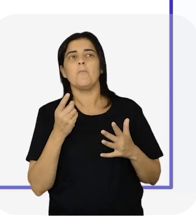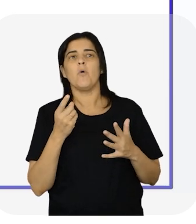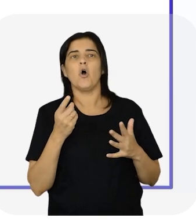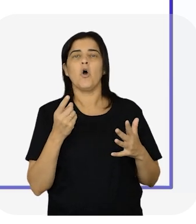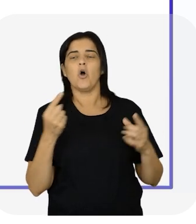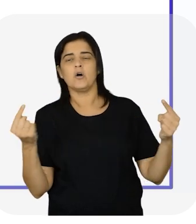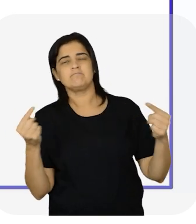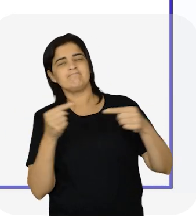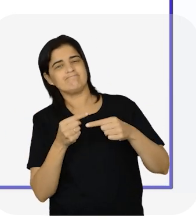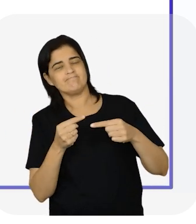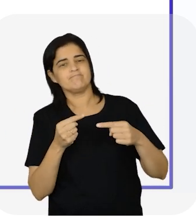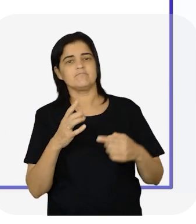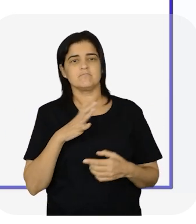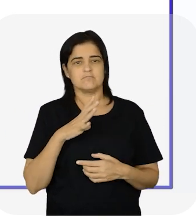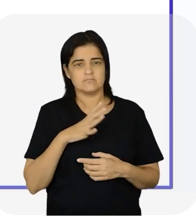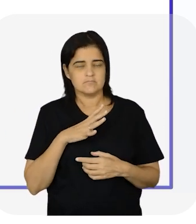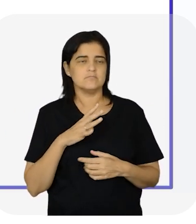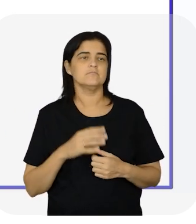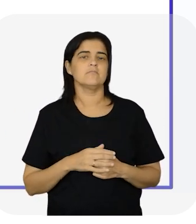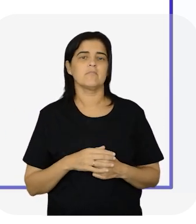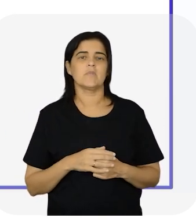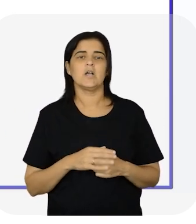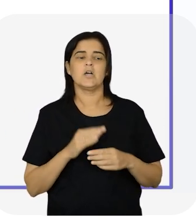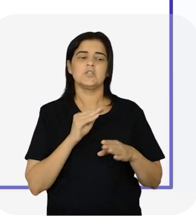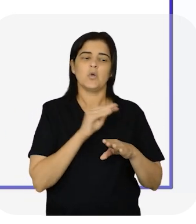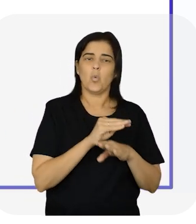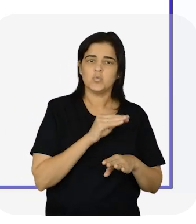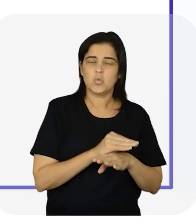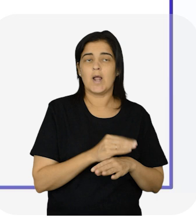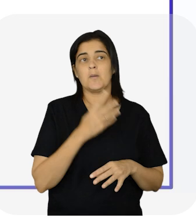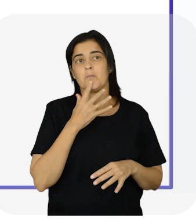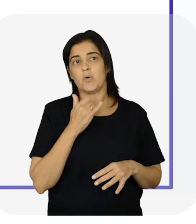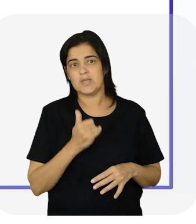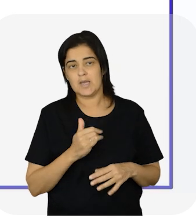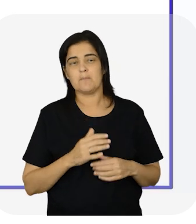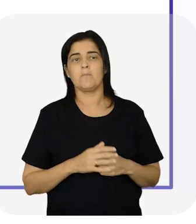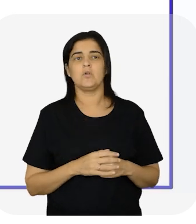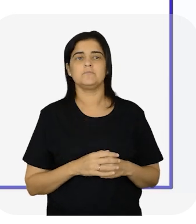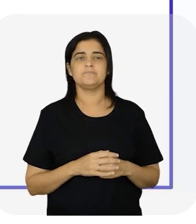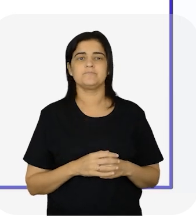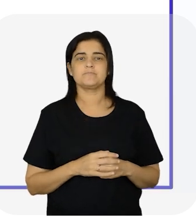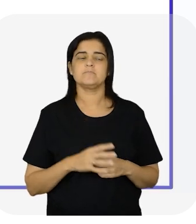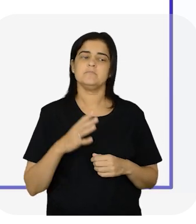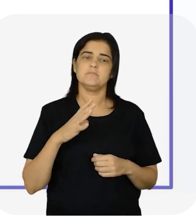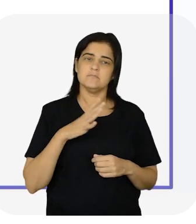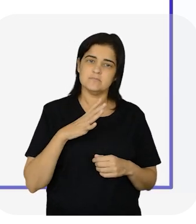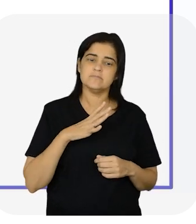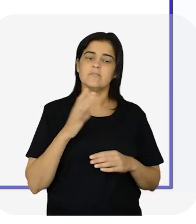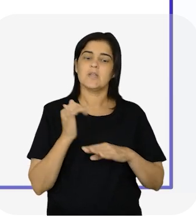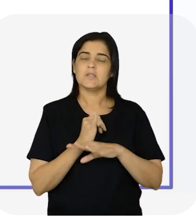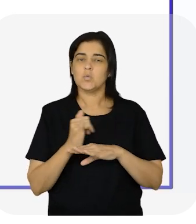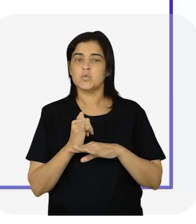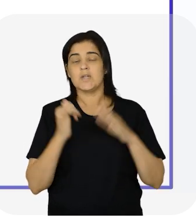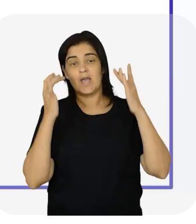tensiones, contradicciones, a nivel cultural, por ejemplo, existen en las